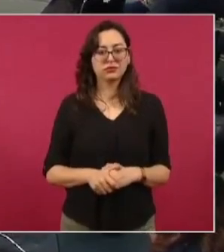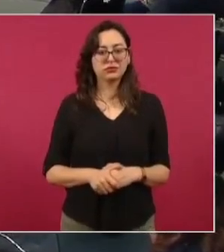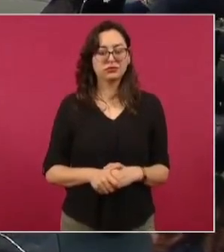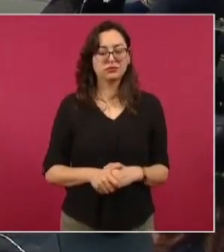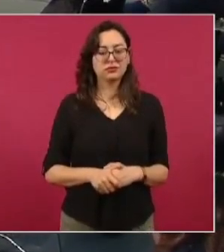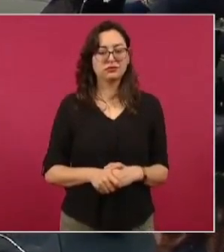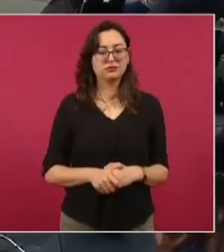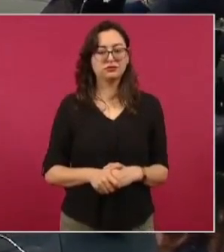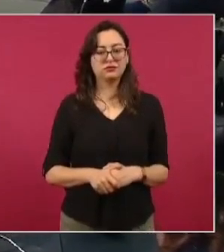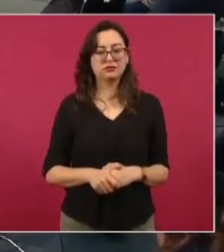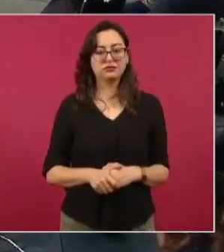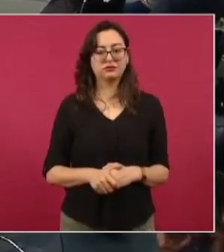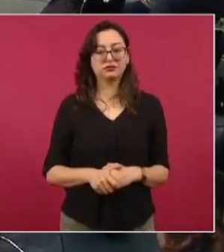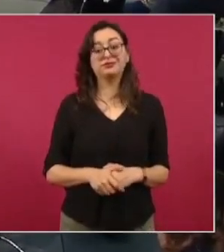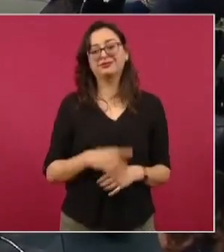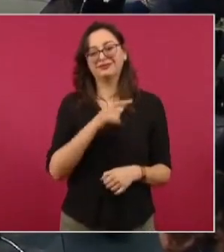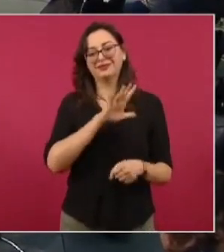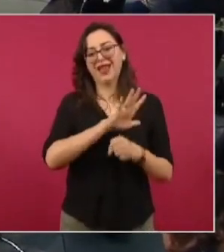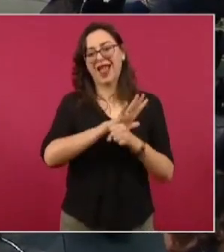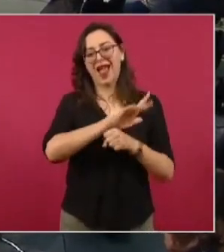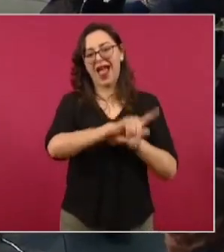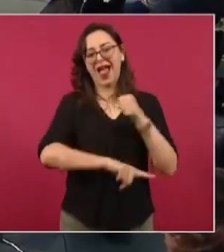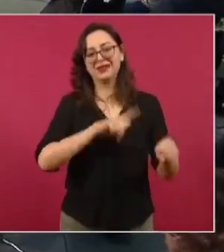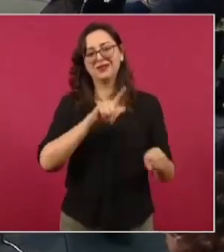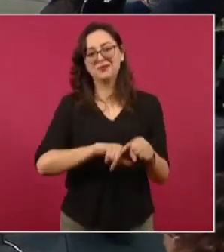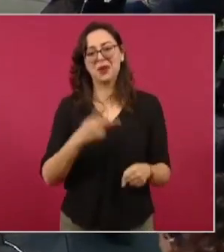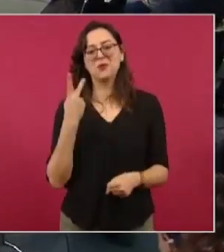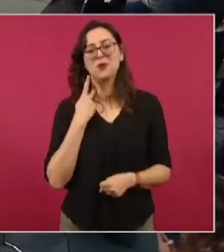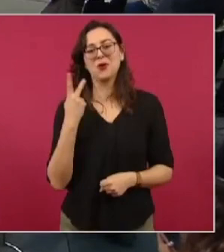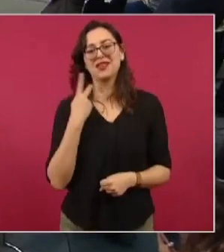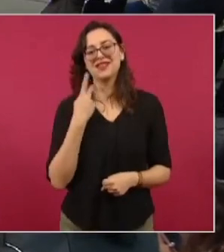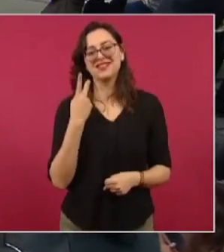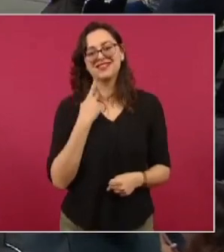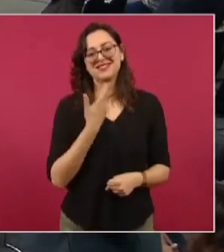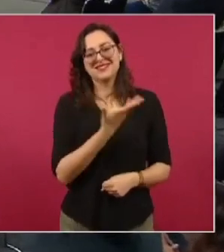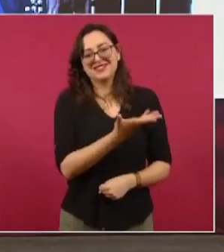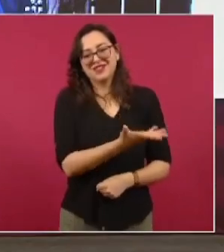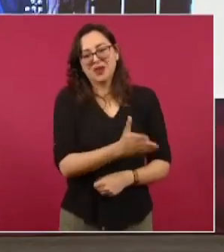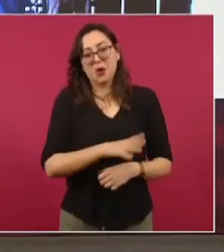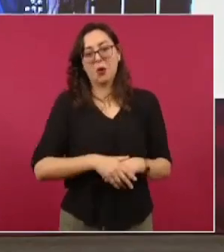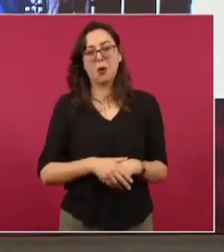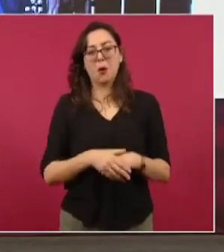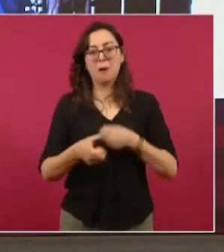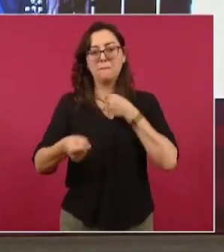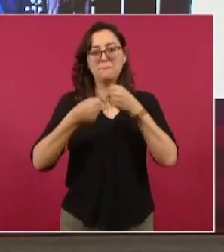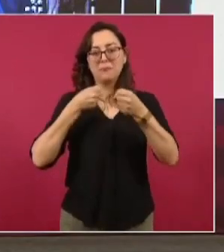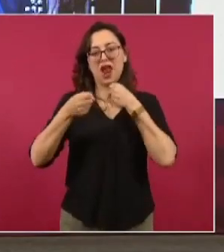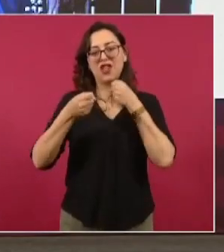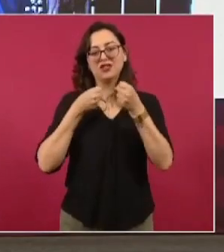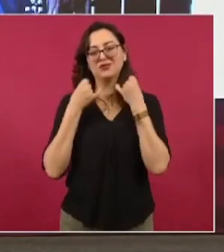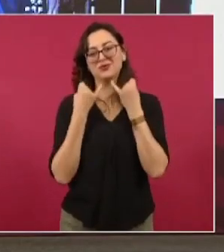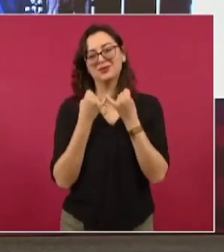miren el animal político periodismo independiente